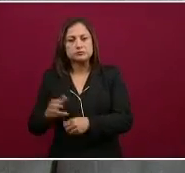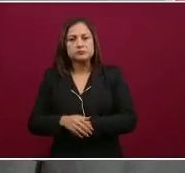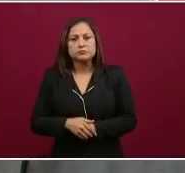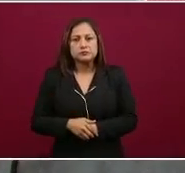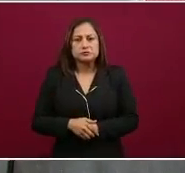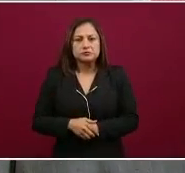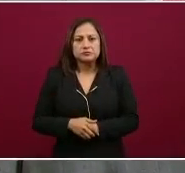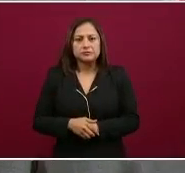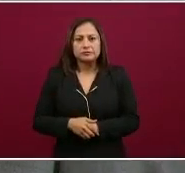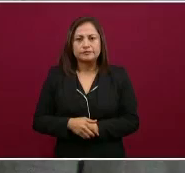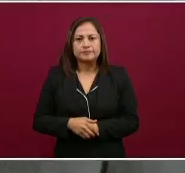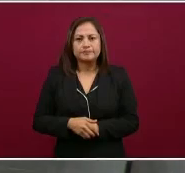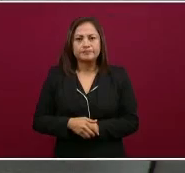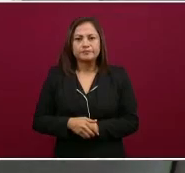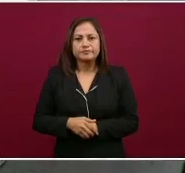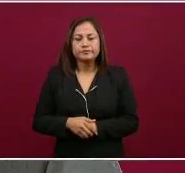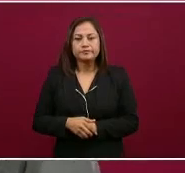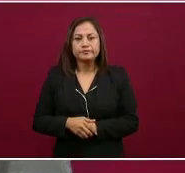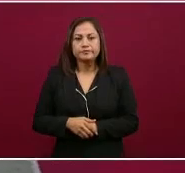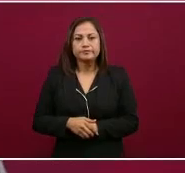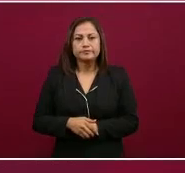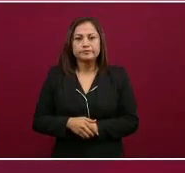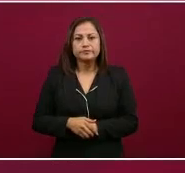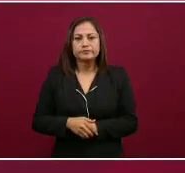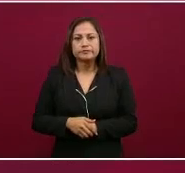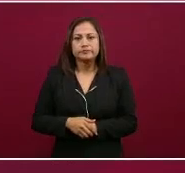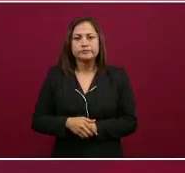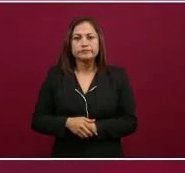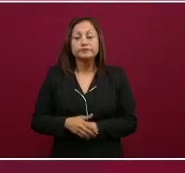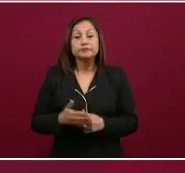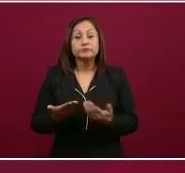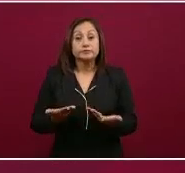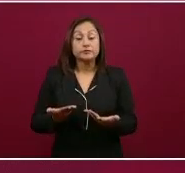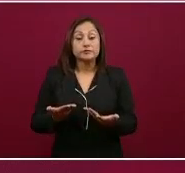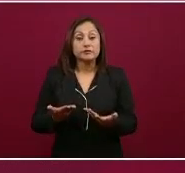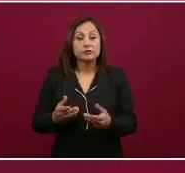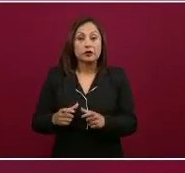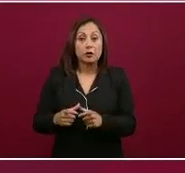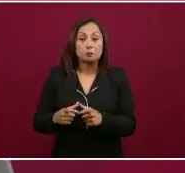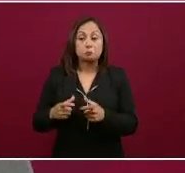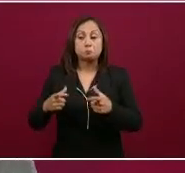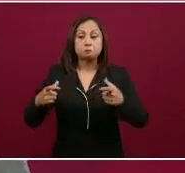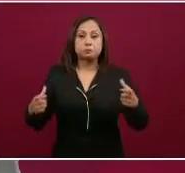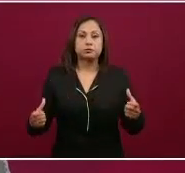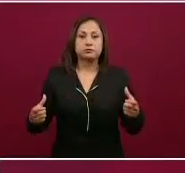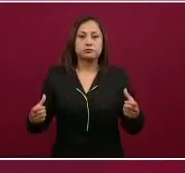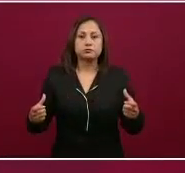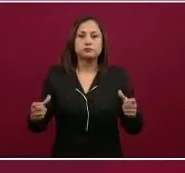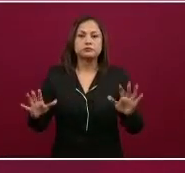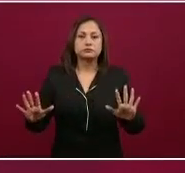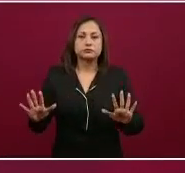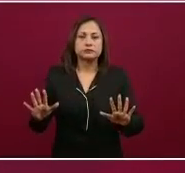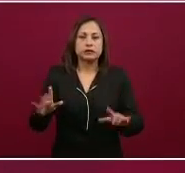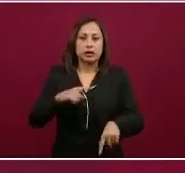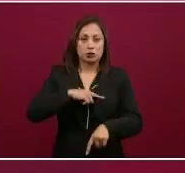y que ante este crecimiento hemos actuado